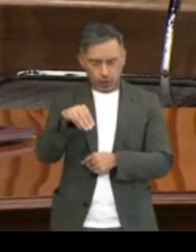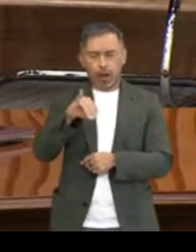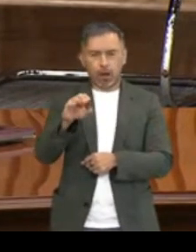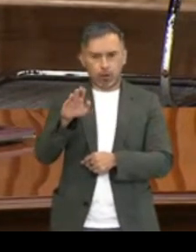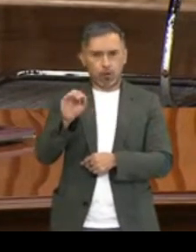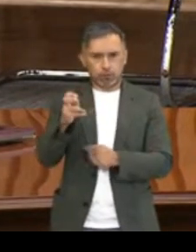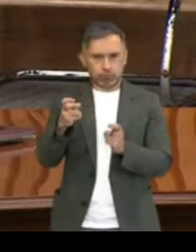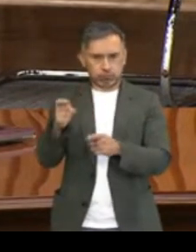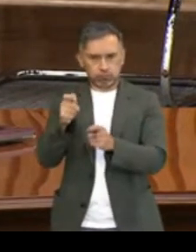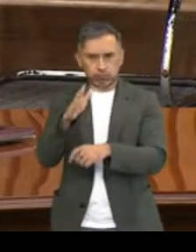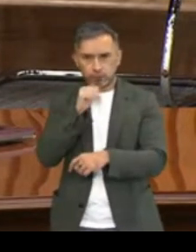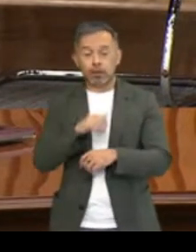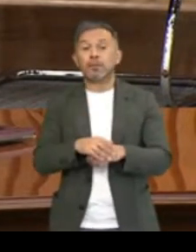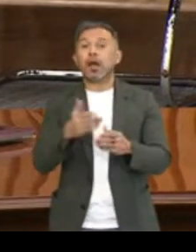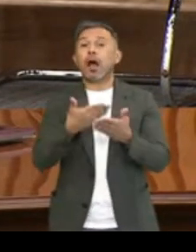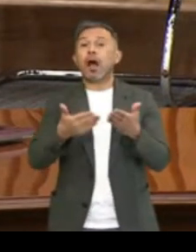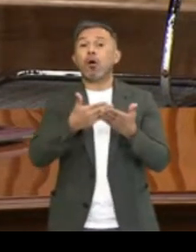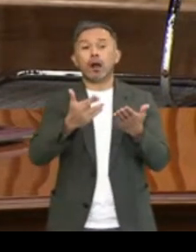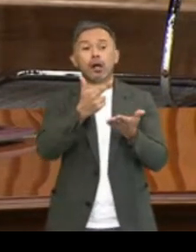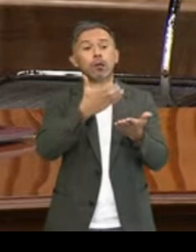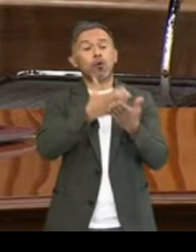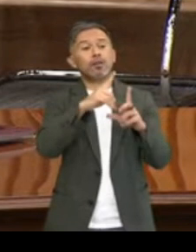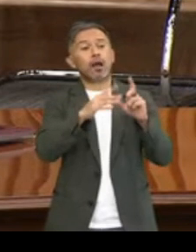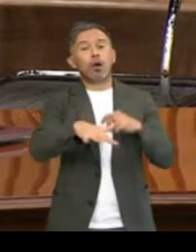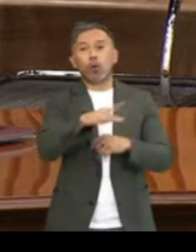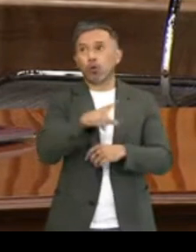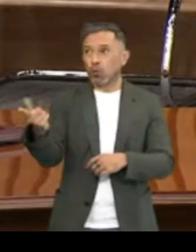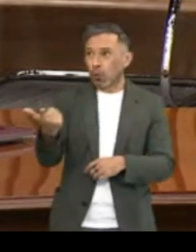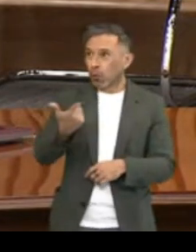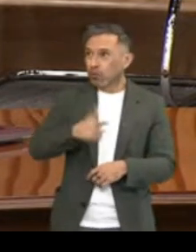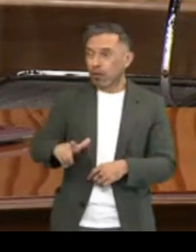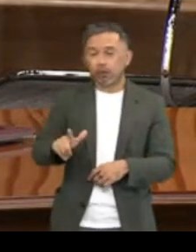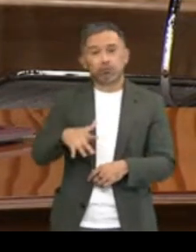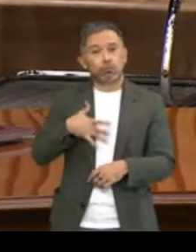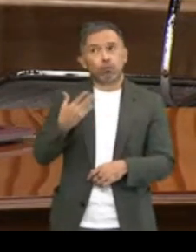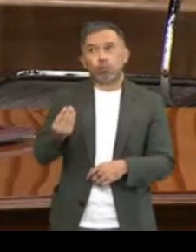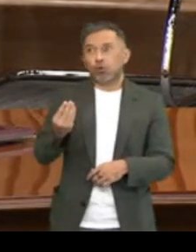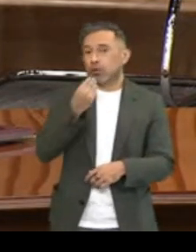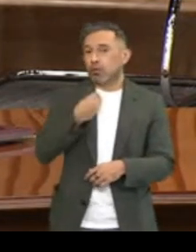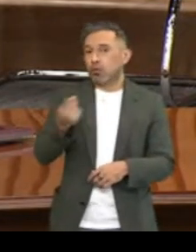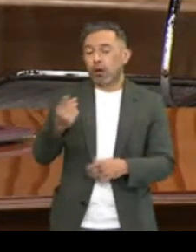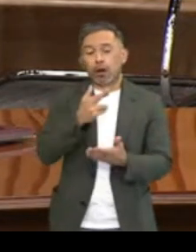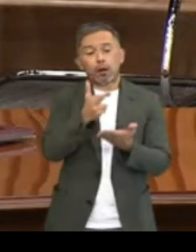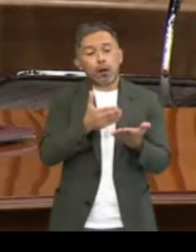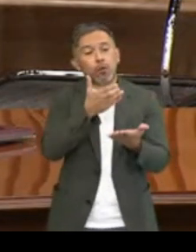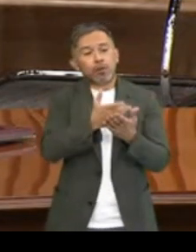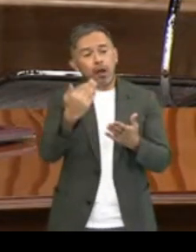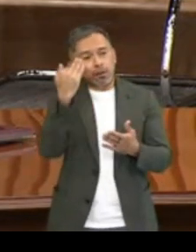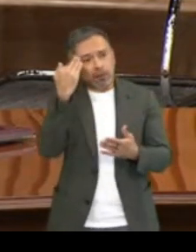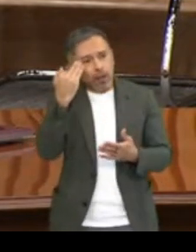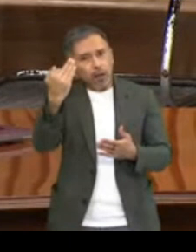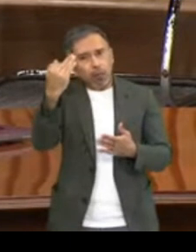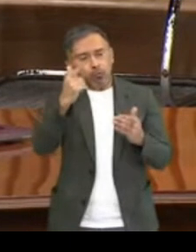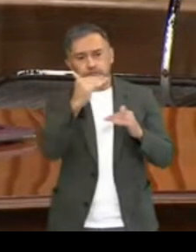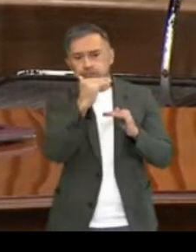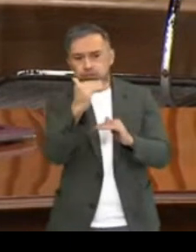Vivimos en una república, aunque no les guste. En la república los cargos se renuevan de manera periódica, el poder se